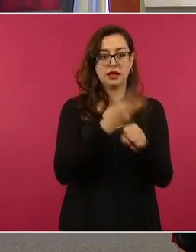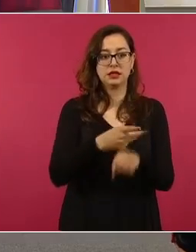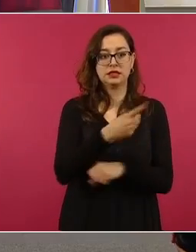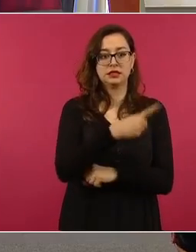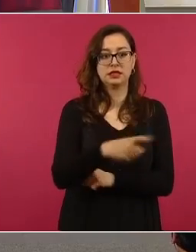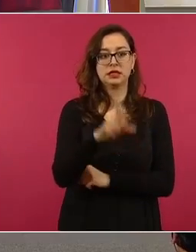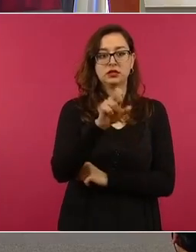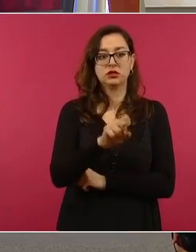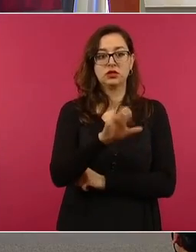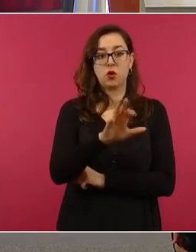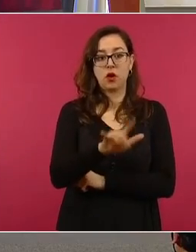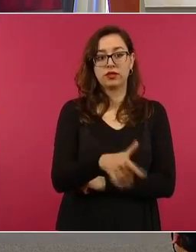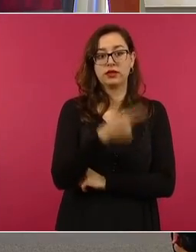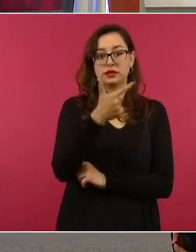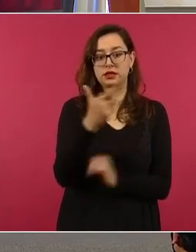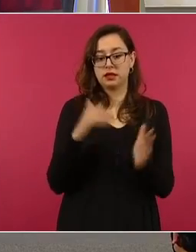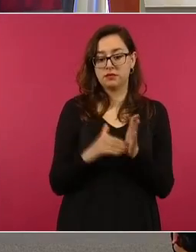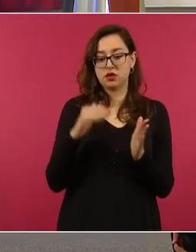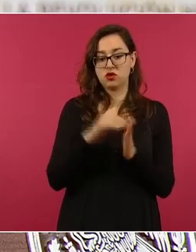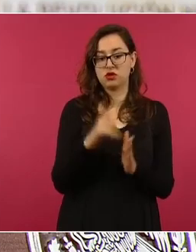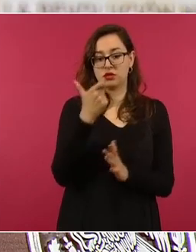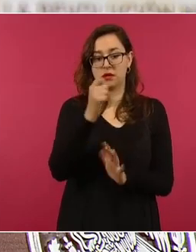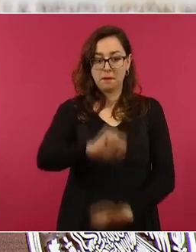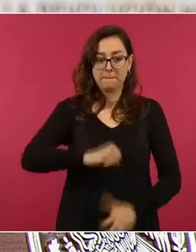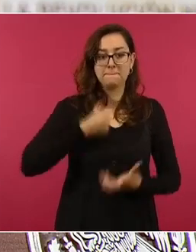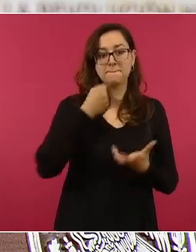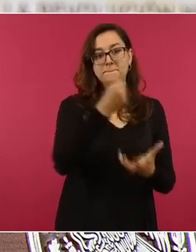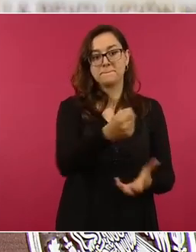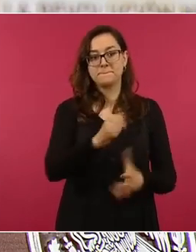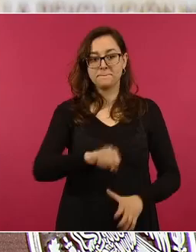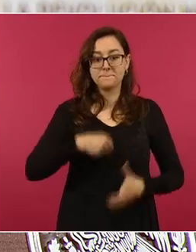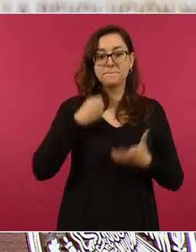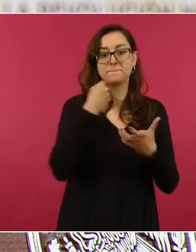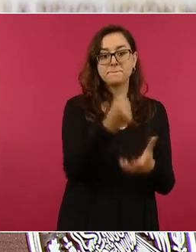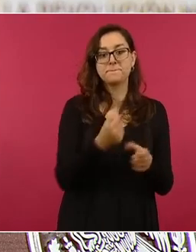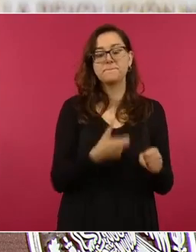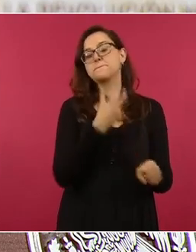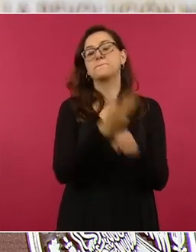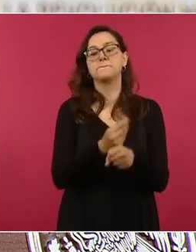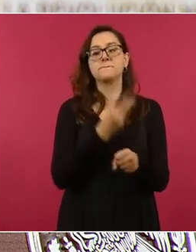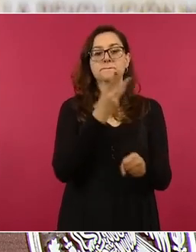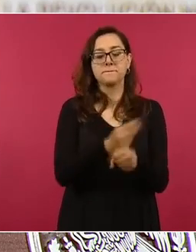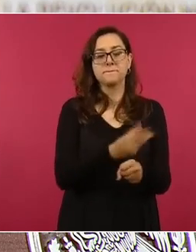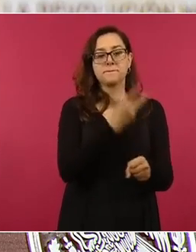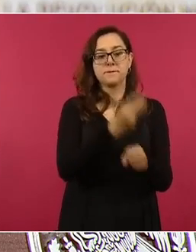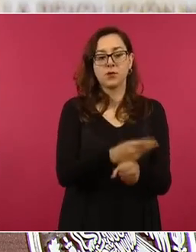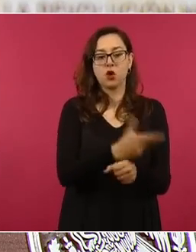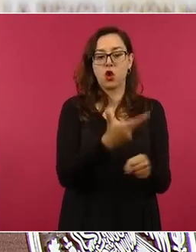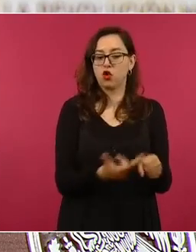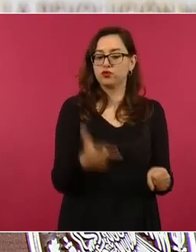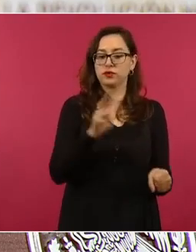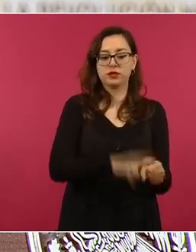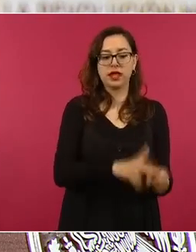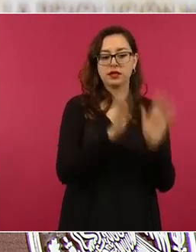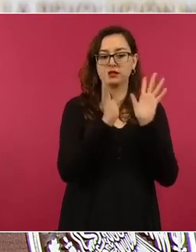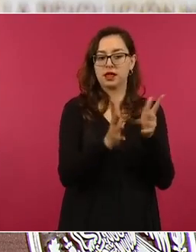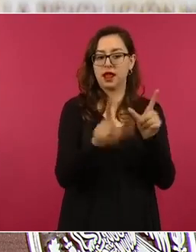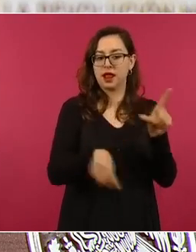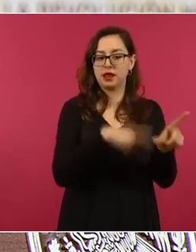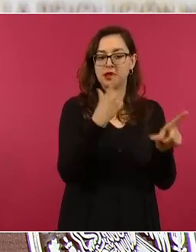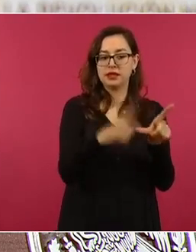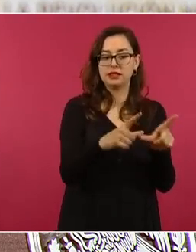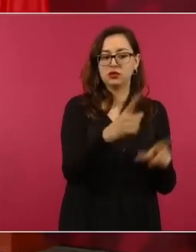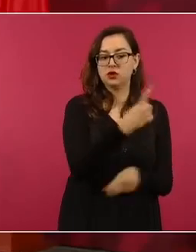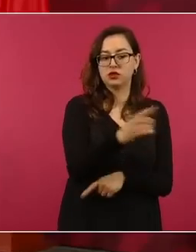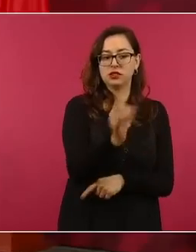estos últimos seis meses, con ya un avance del 100% en los hospitales y para